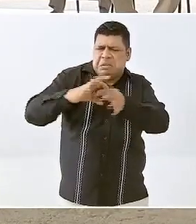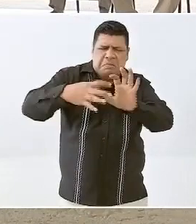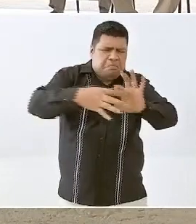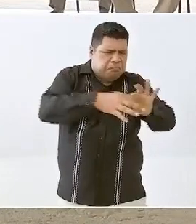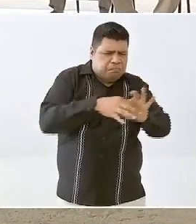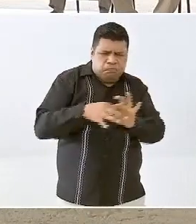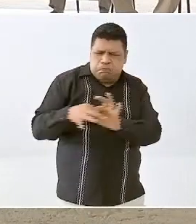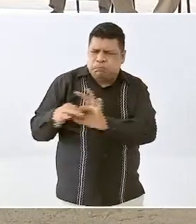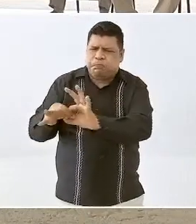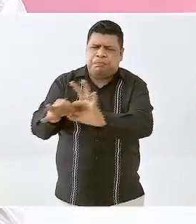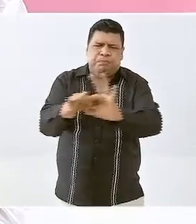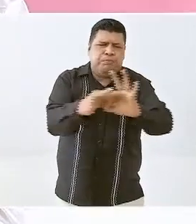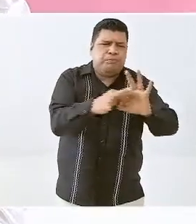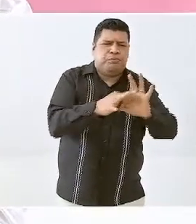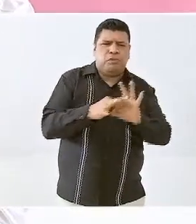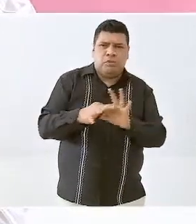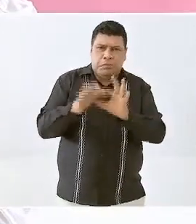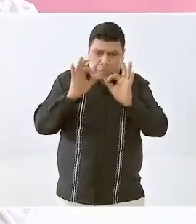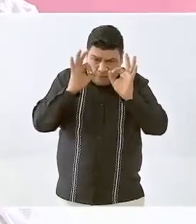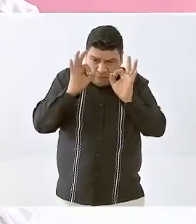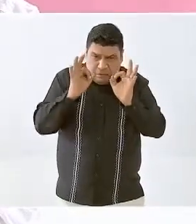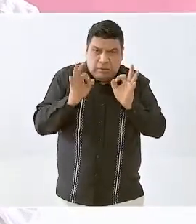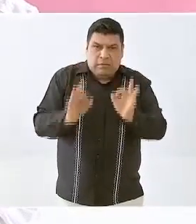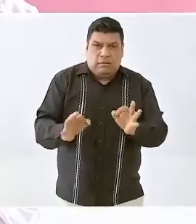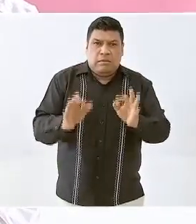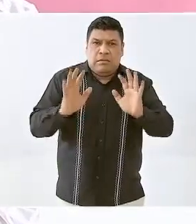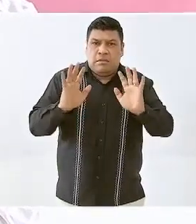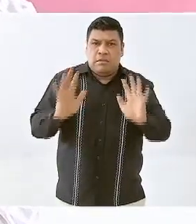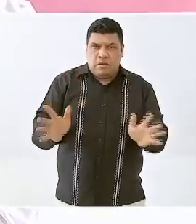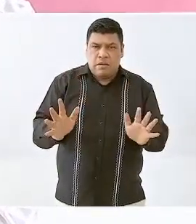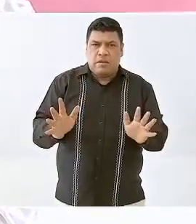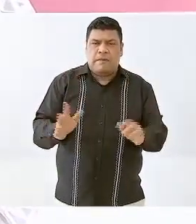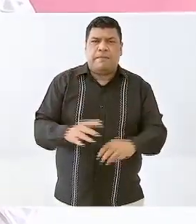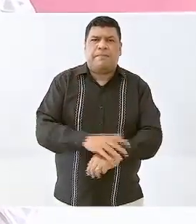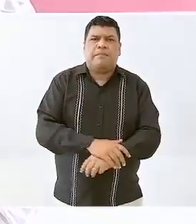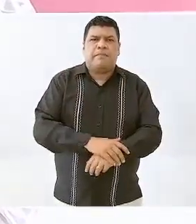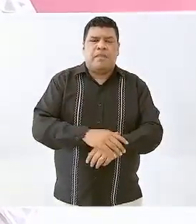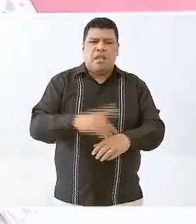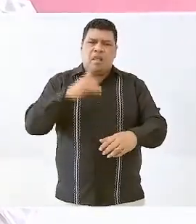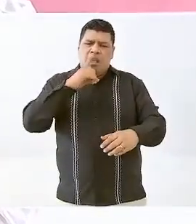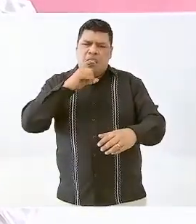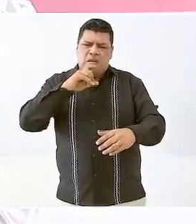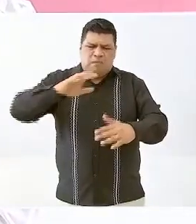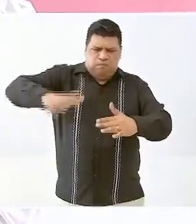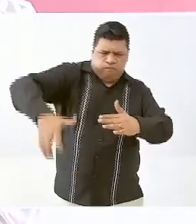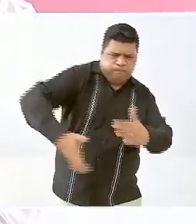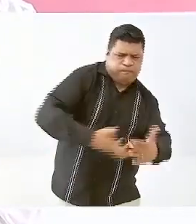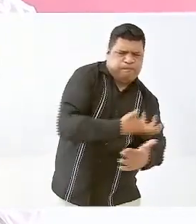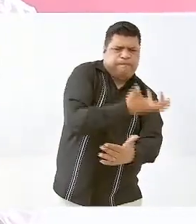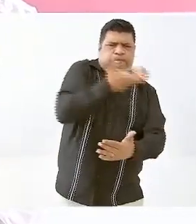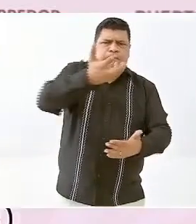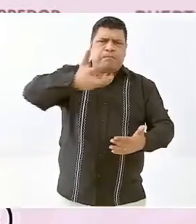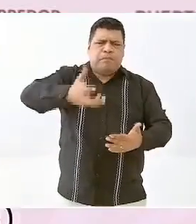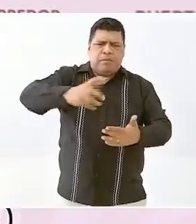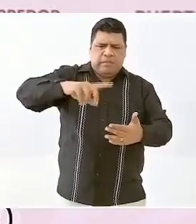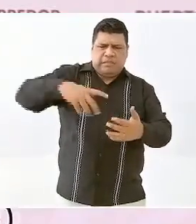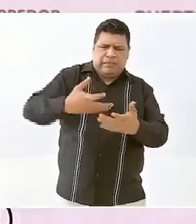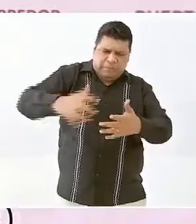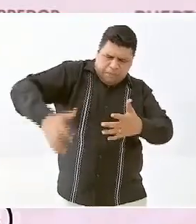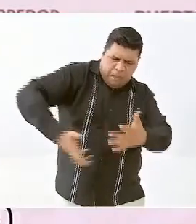cuando ya se tengan dragados los puertos, cuando se tengan